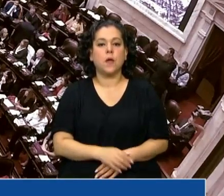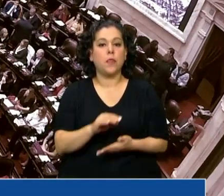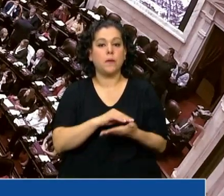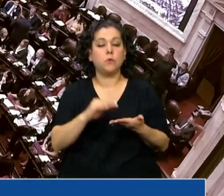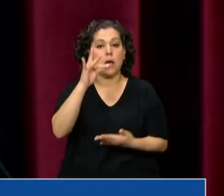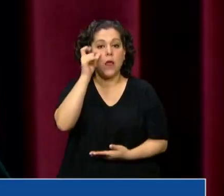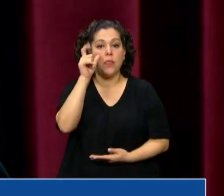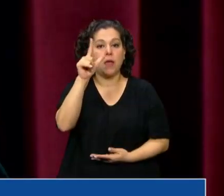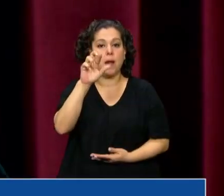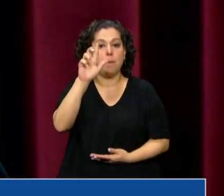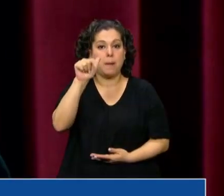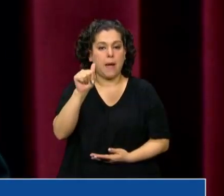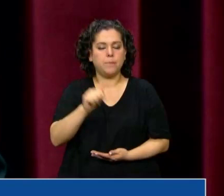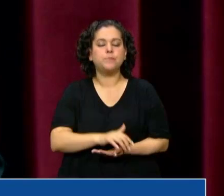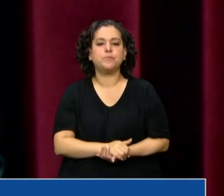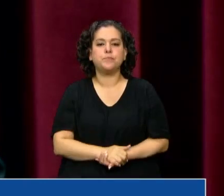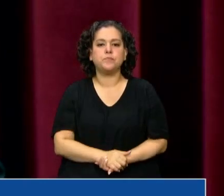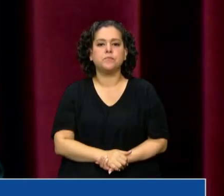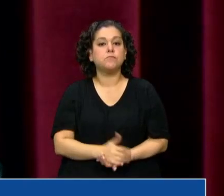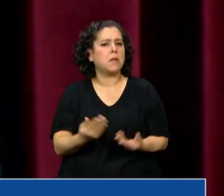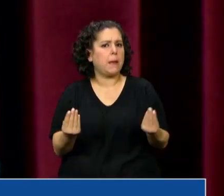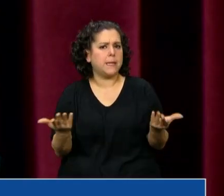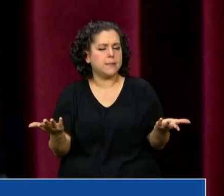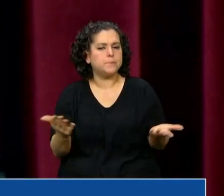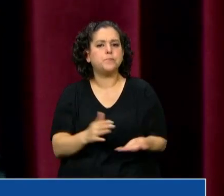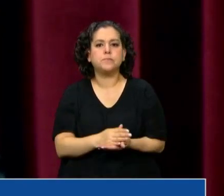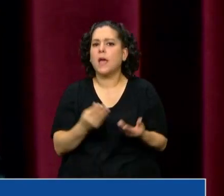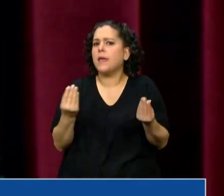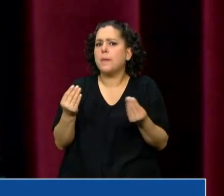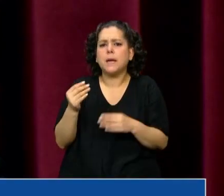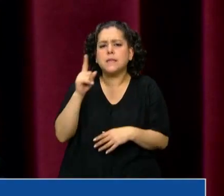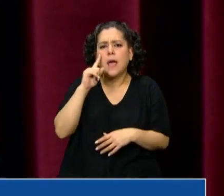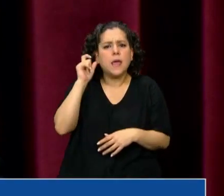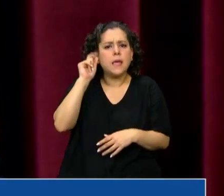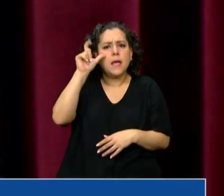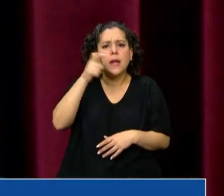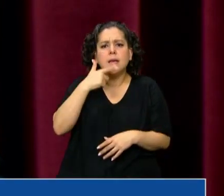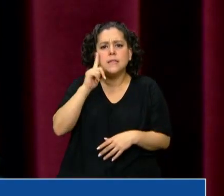Diputada del Pla. Sí. ¿Qué pasa? ¿Qué pasa, Iglesias?